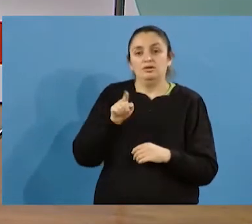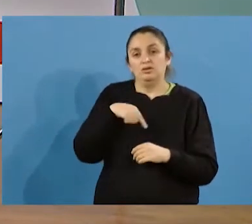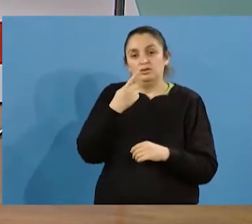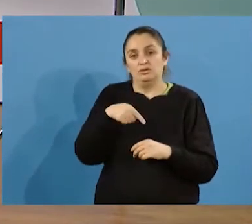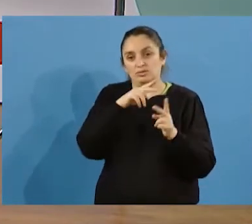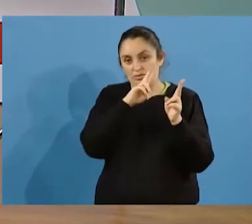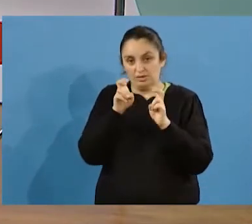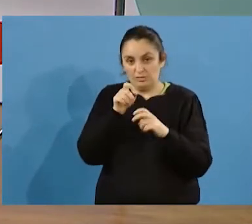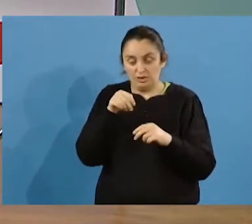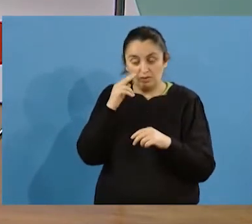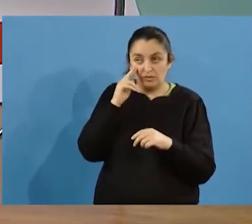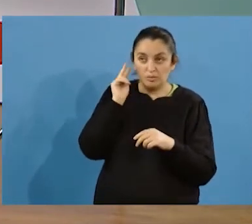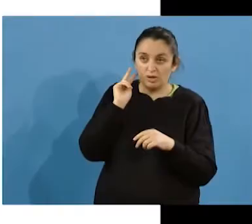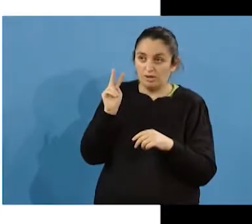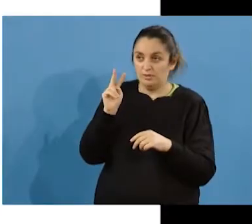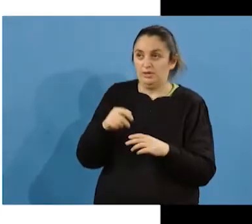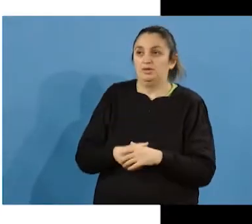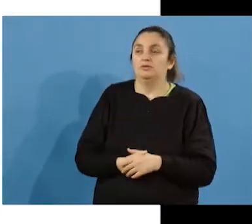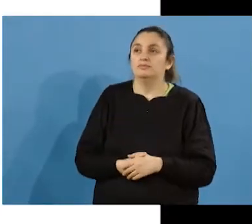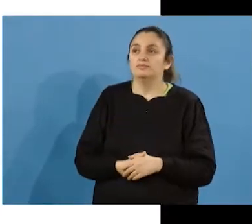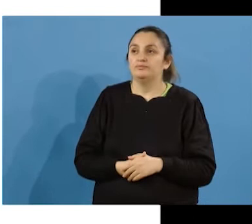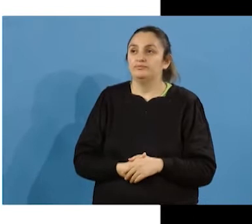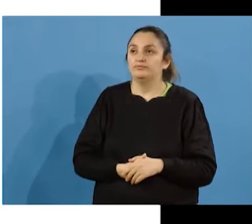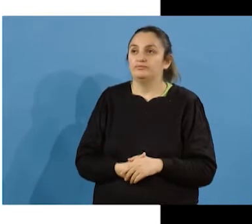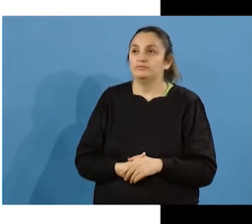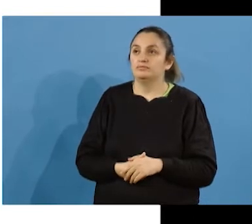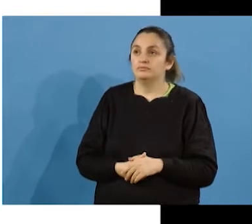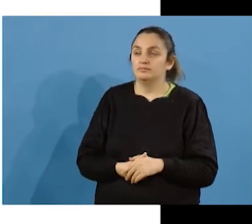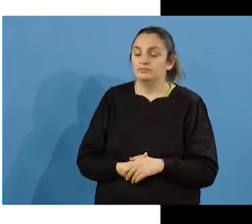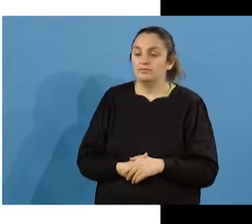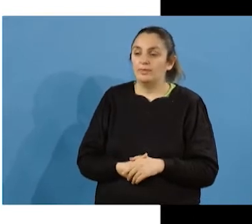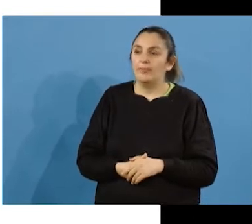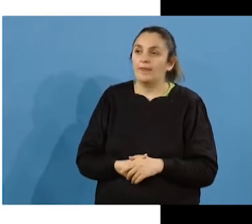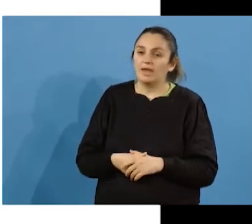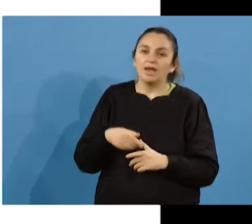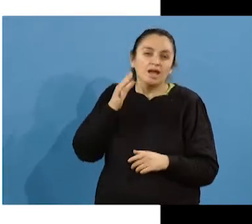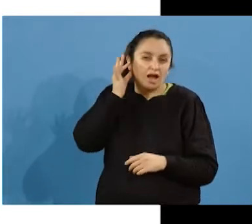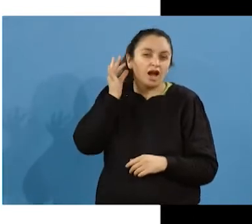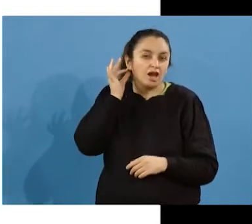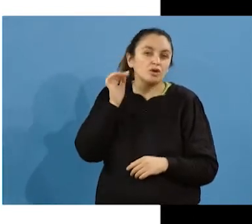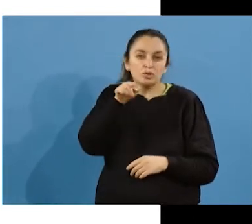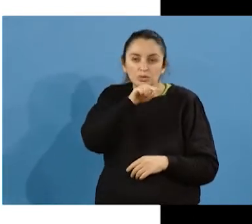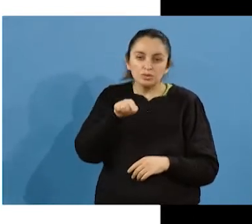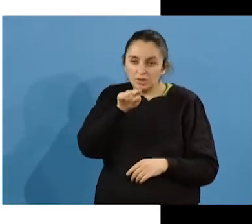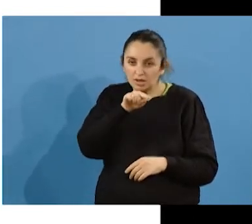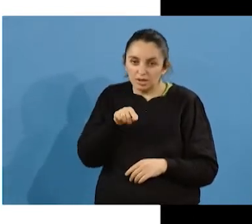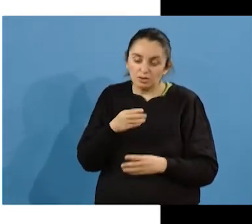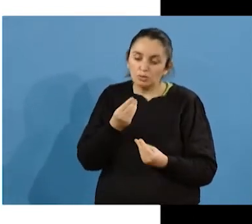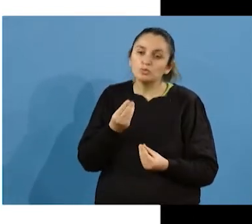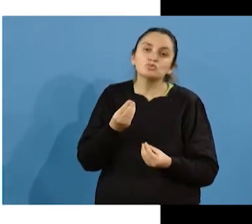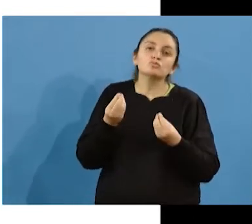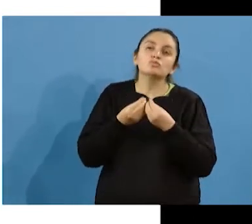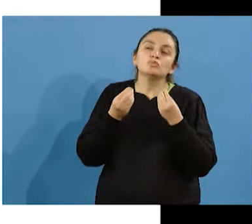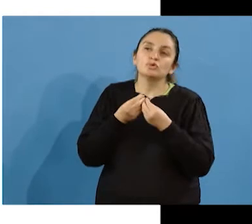ahora lo vamos a ver en la pantalla es un recurso que usted usa mucho en la primaria se usa mucho en la